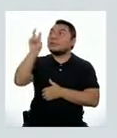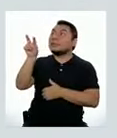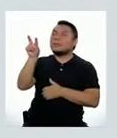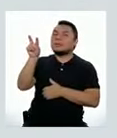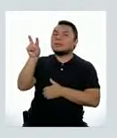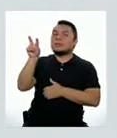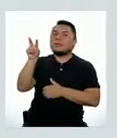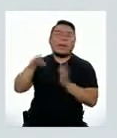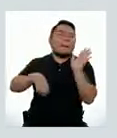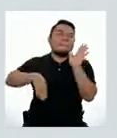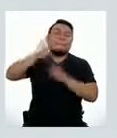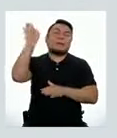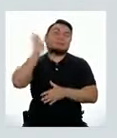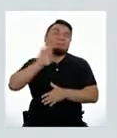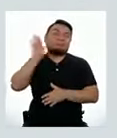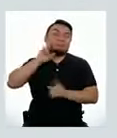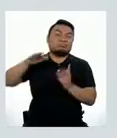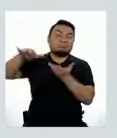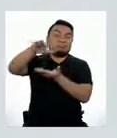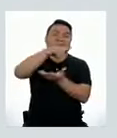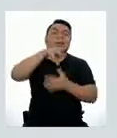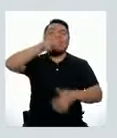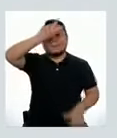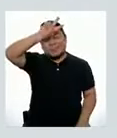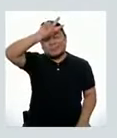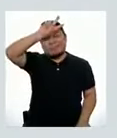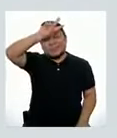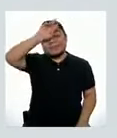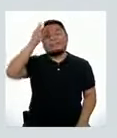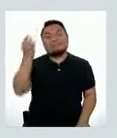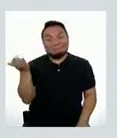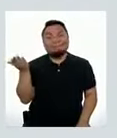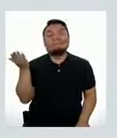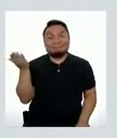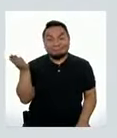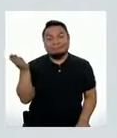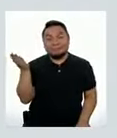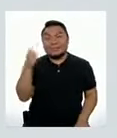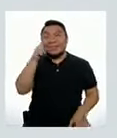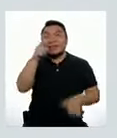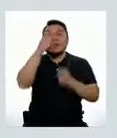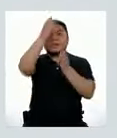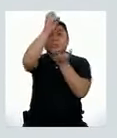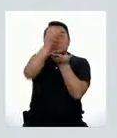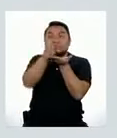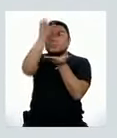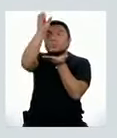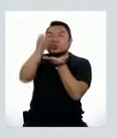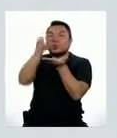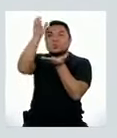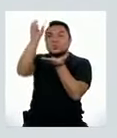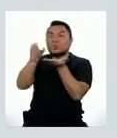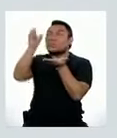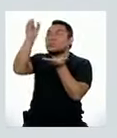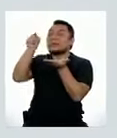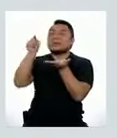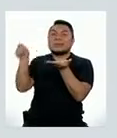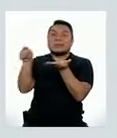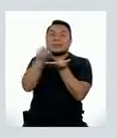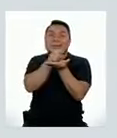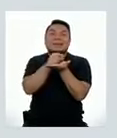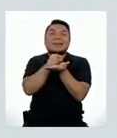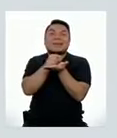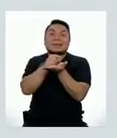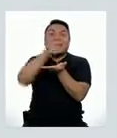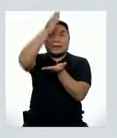El país con mayor contaminación es el Perú. Como te has dado cuenta, este gráfico está compuesta por 2